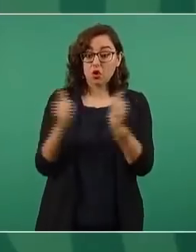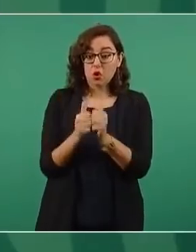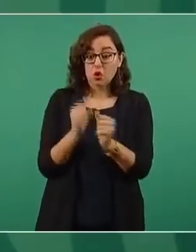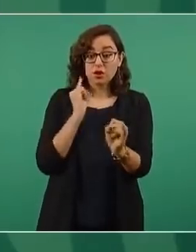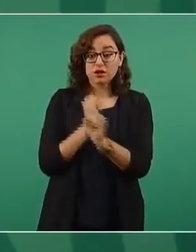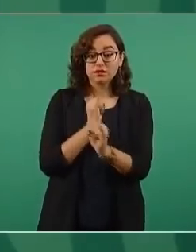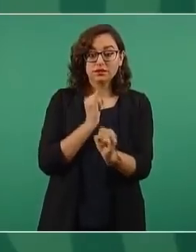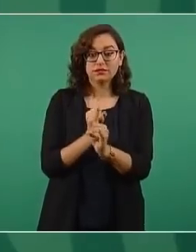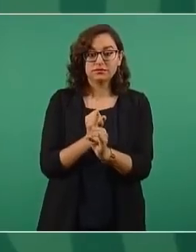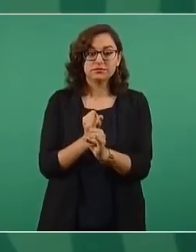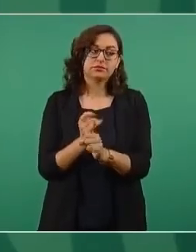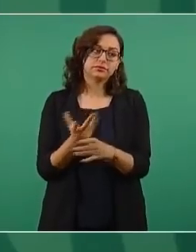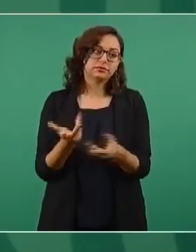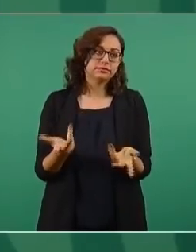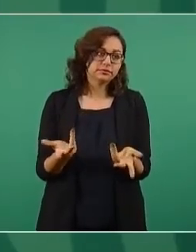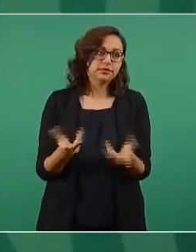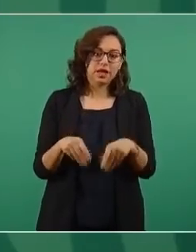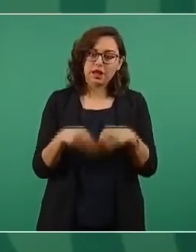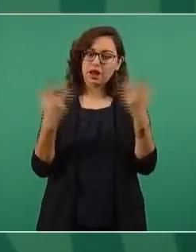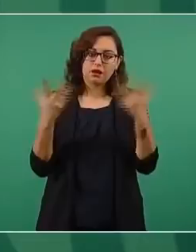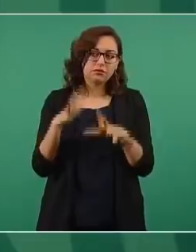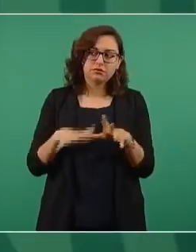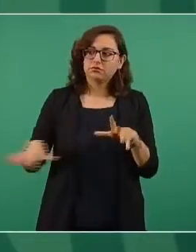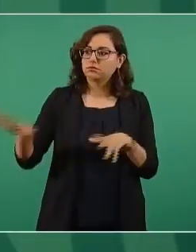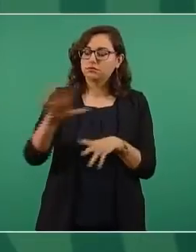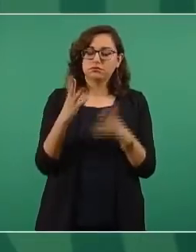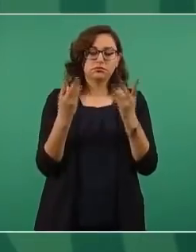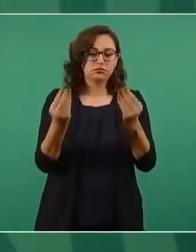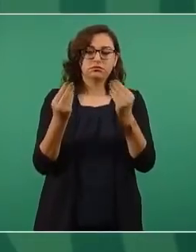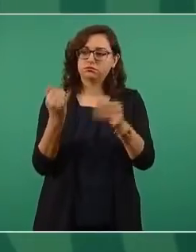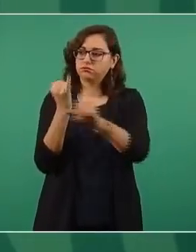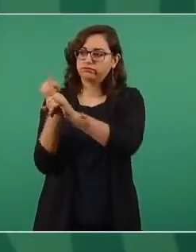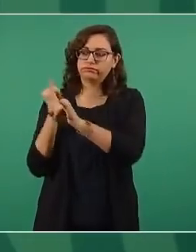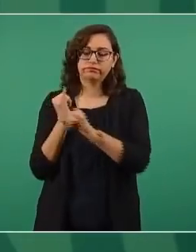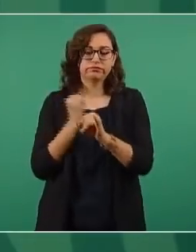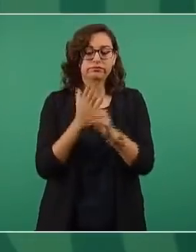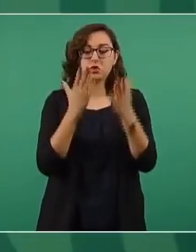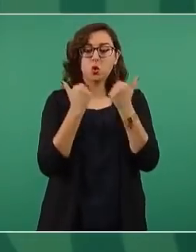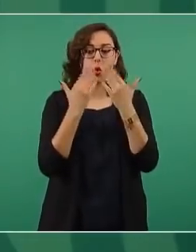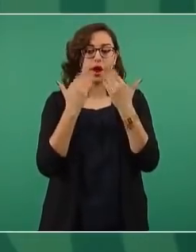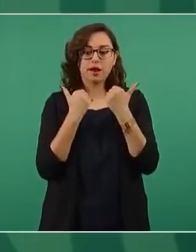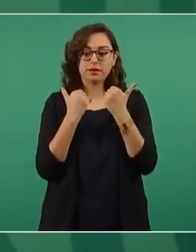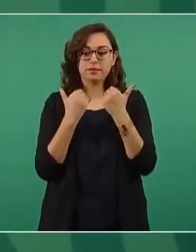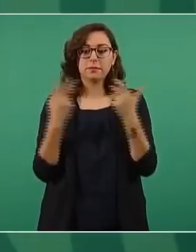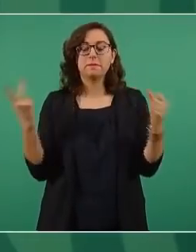y desde luego que muchos no tienen acceso al internet. En Chiapas